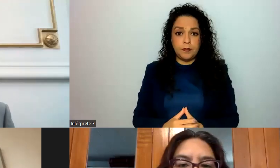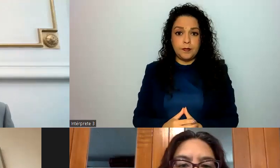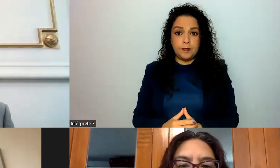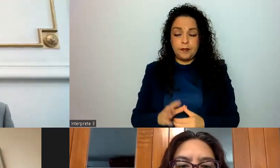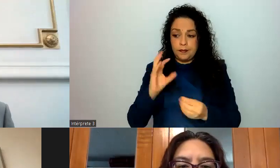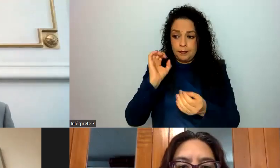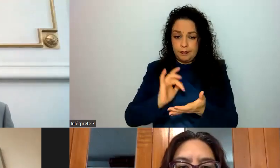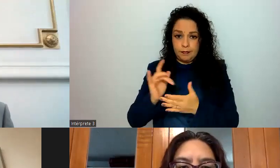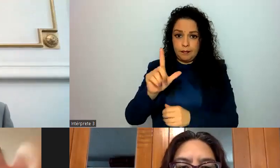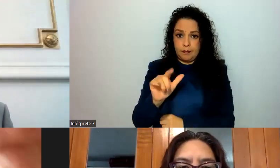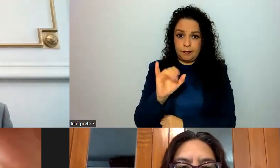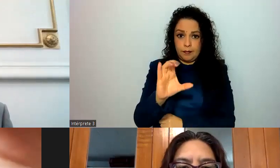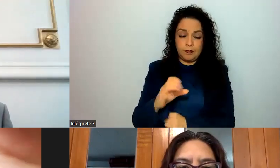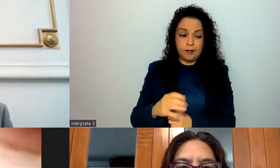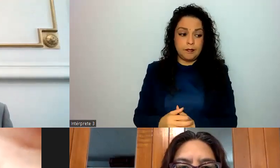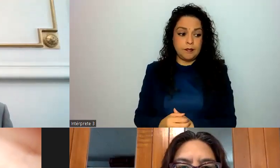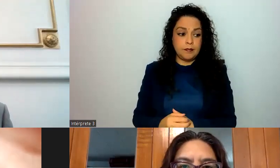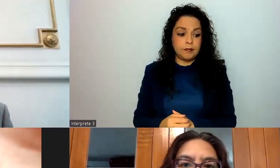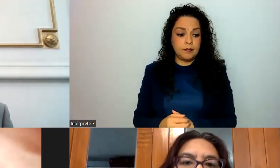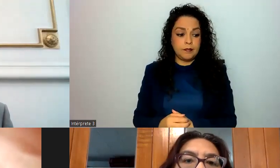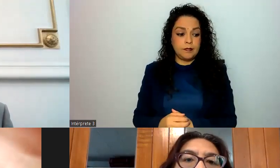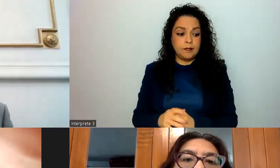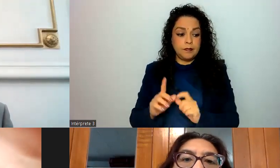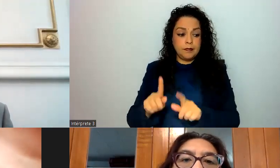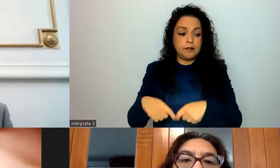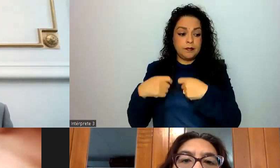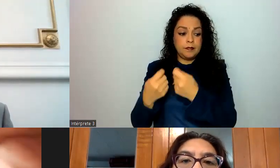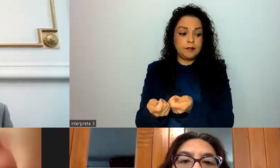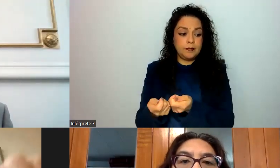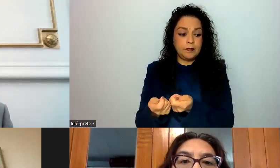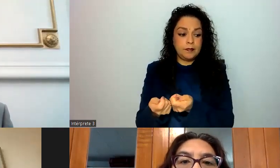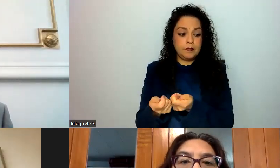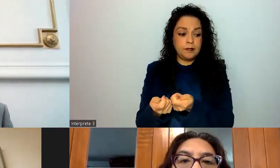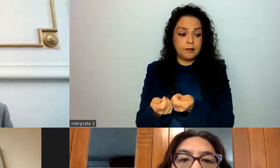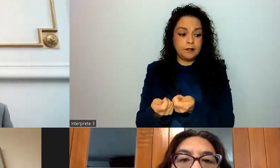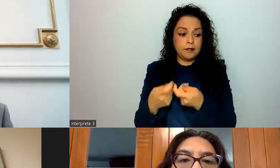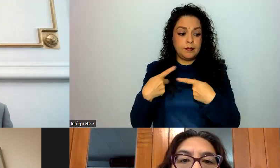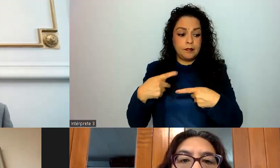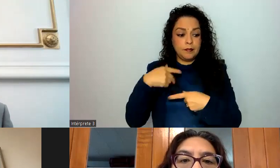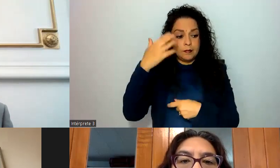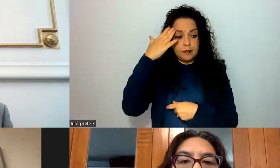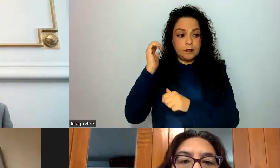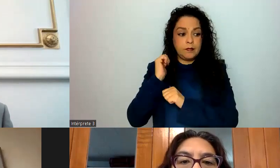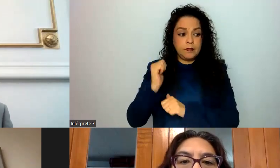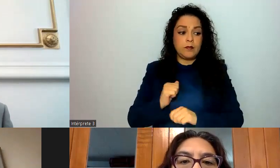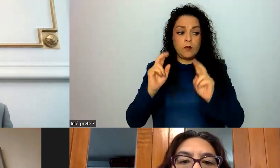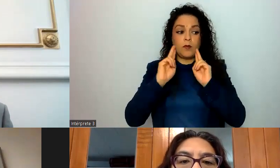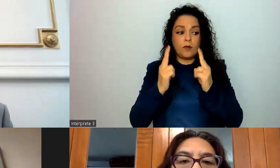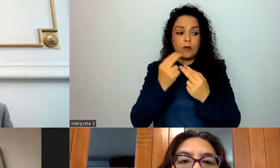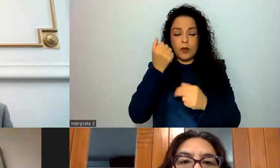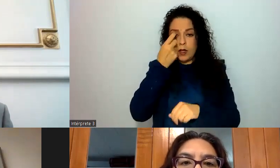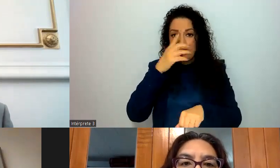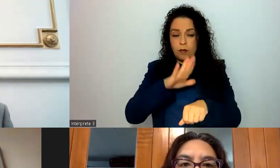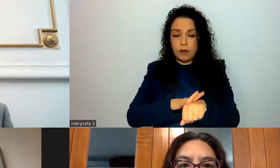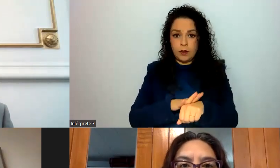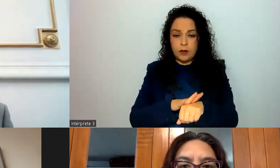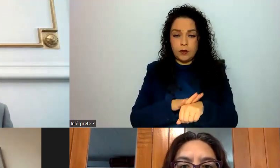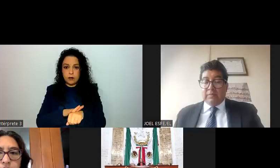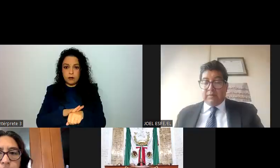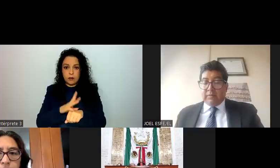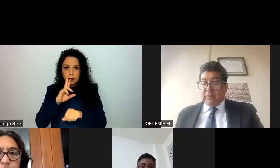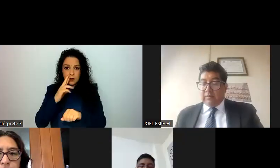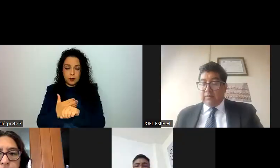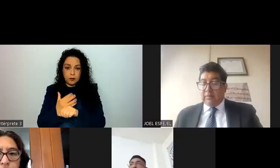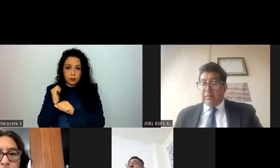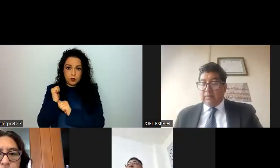Gracias, licenciada. En ese sentido, se concede el uso de la palabra a las personas titulares de las unidades administrativas involucradas en este